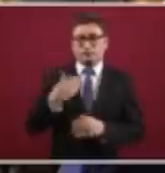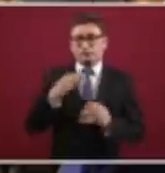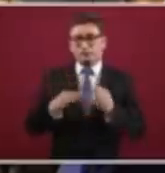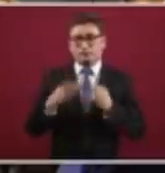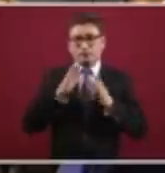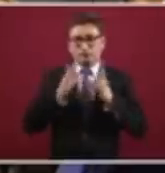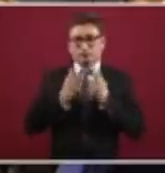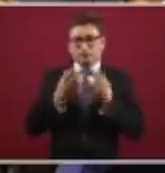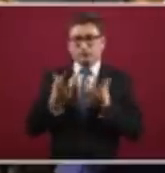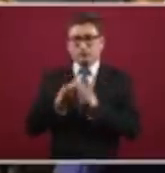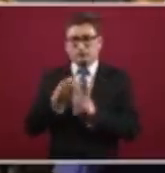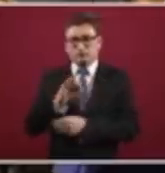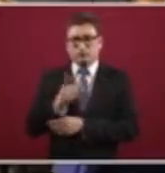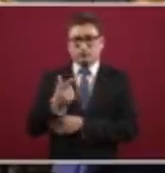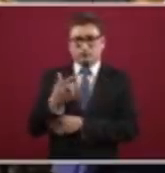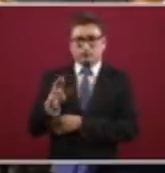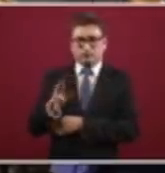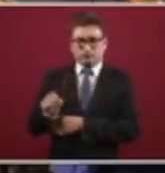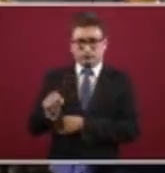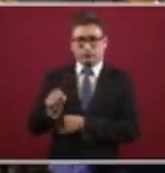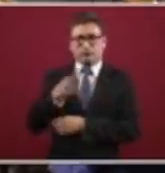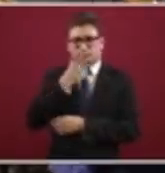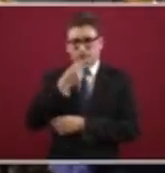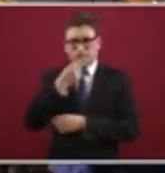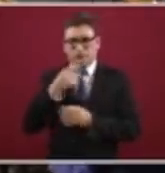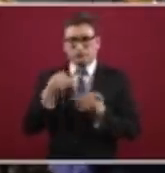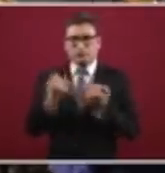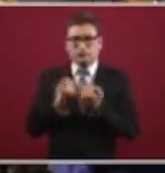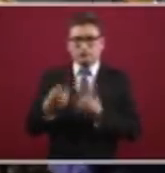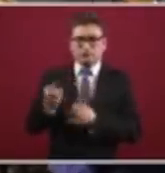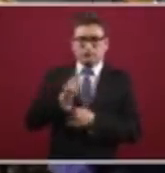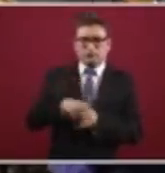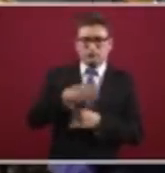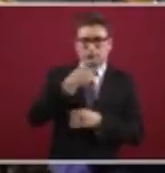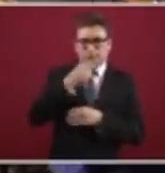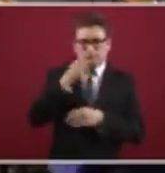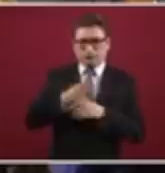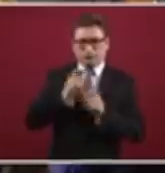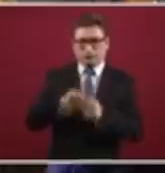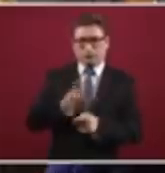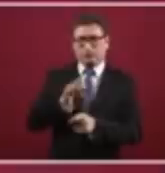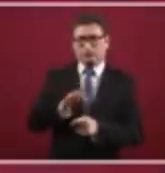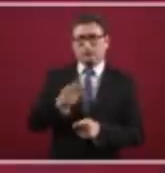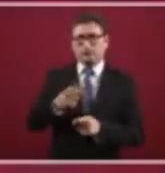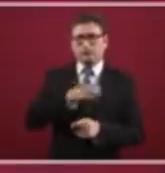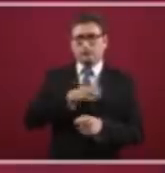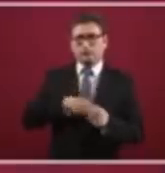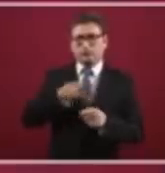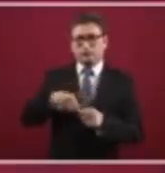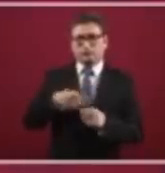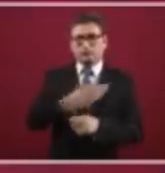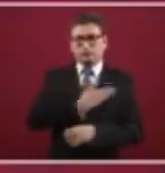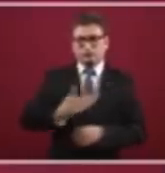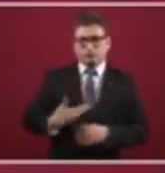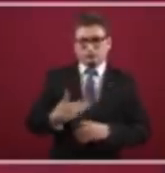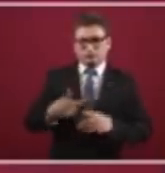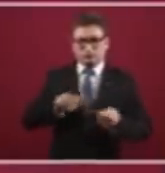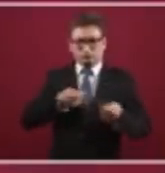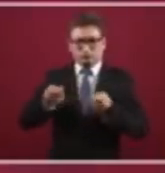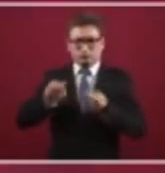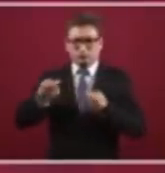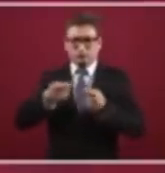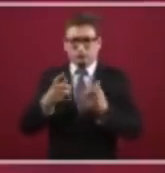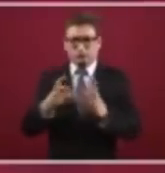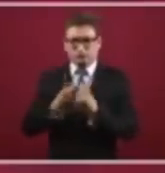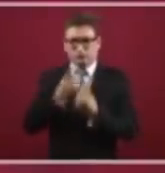con el fiscal general y con el fiscal especializado promovida por el presidente de la república en cumplimiento del acuerdo con los padres